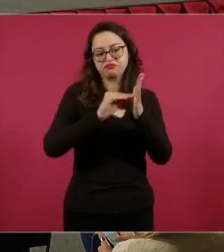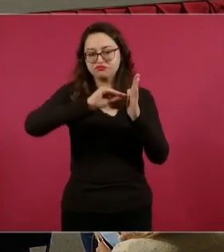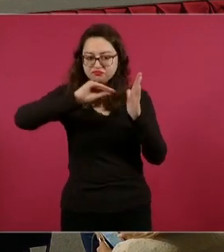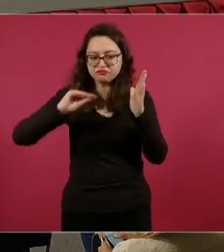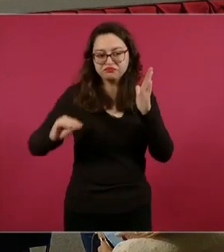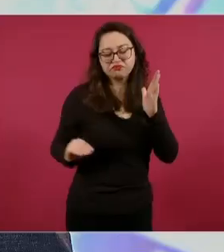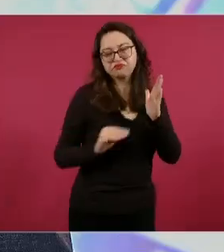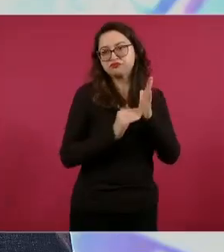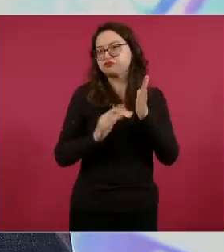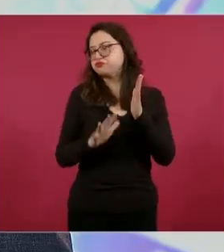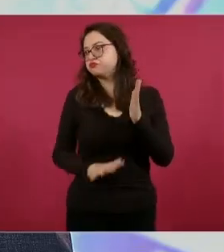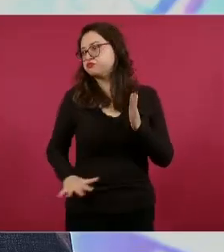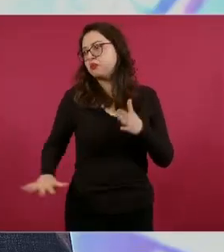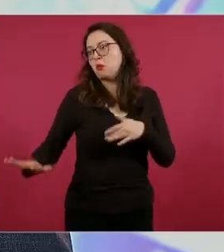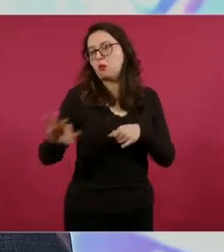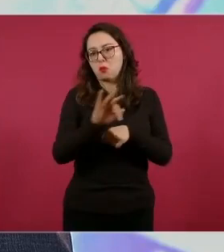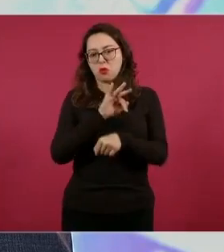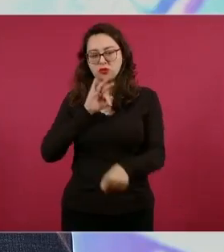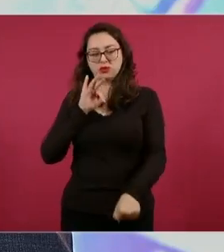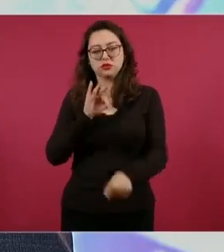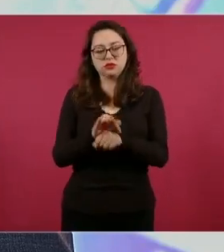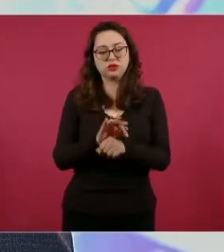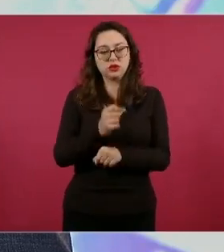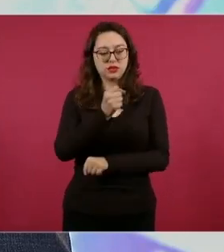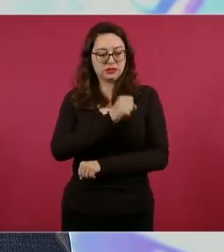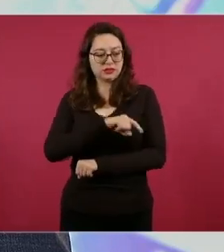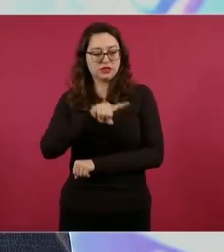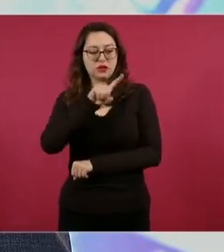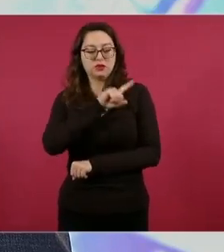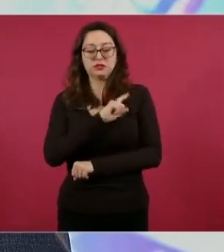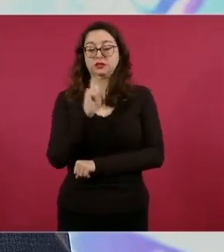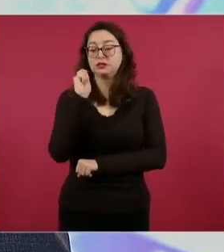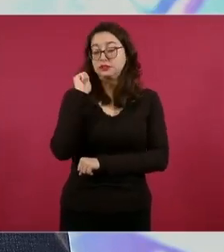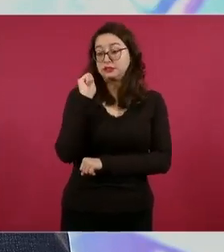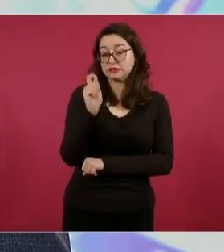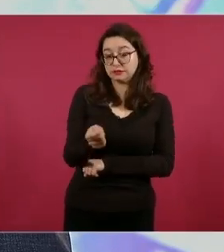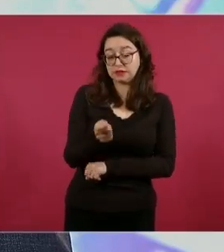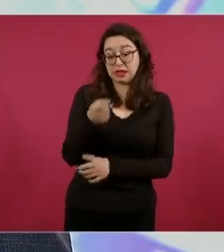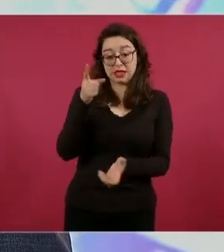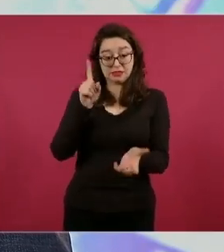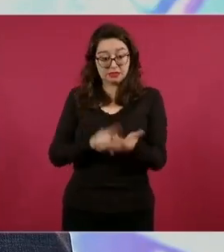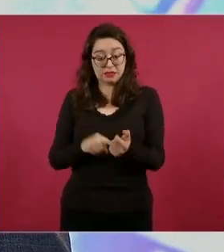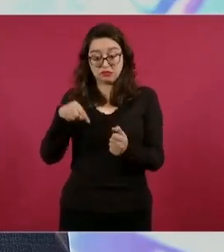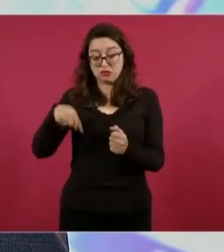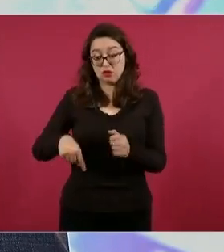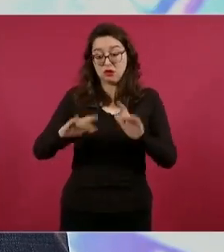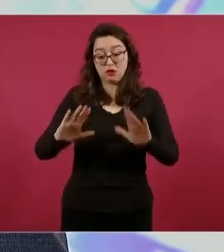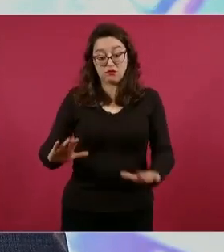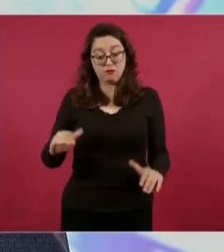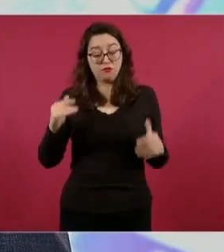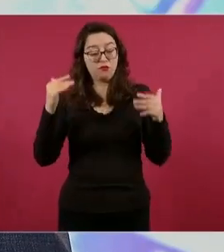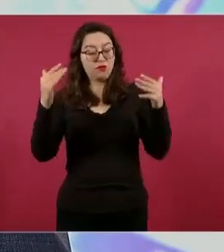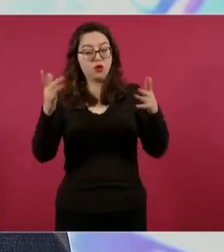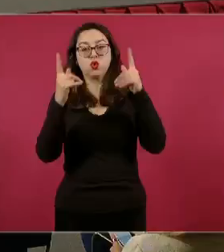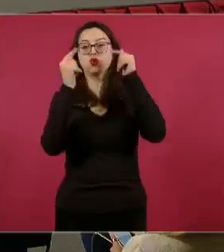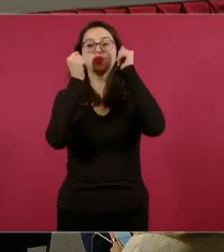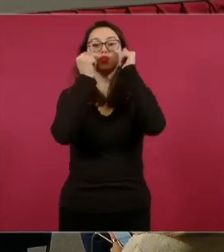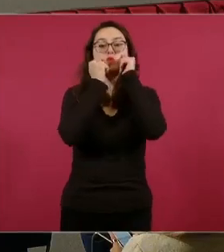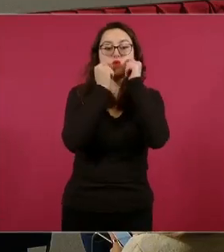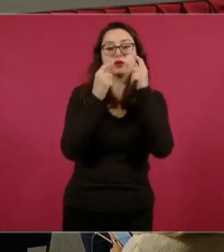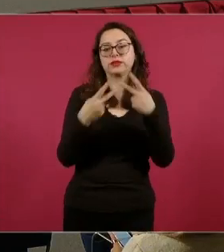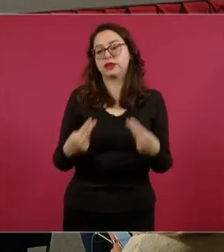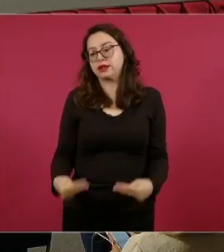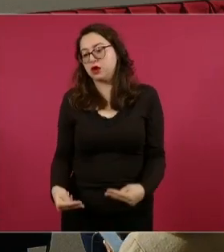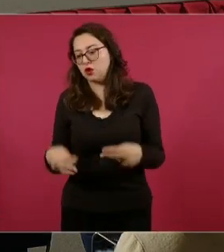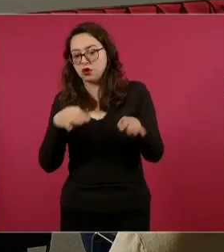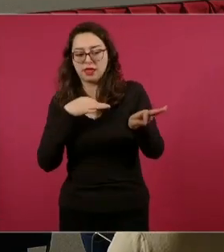protección a la salud mediante la prohibición de la industria, el comercio interior o exterior, el trabajo o cualquier